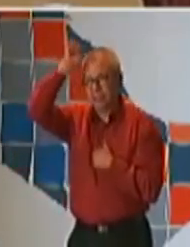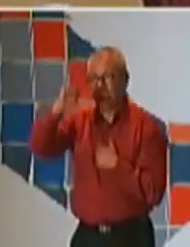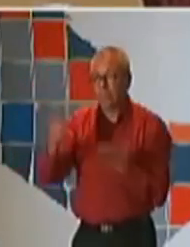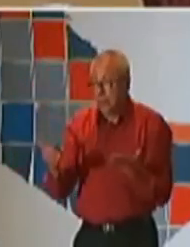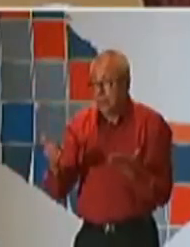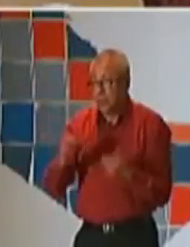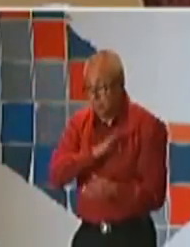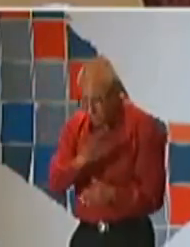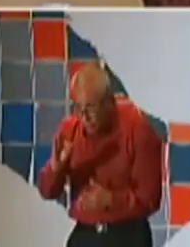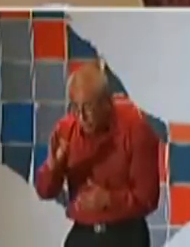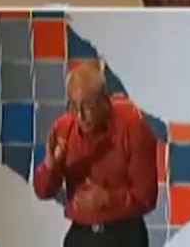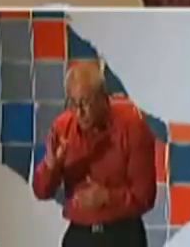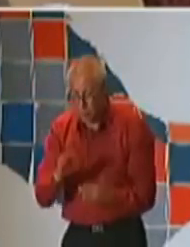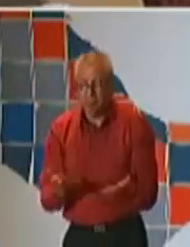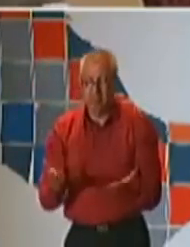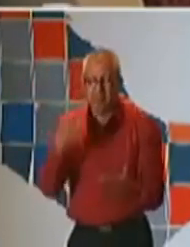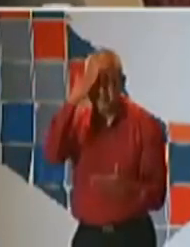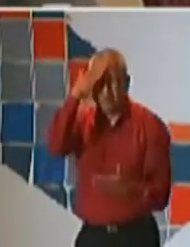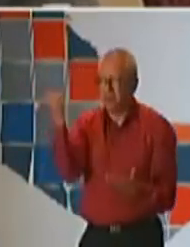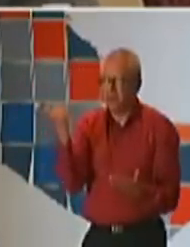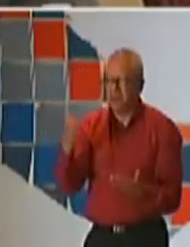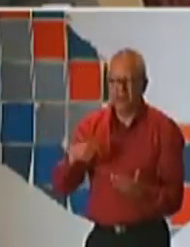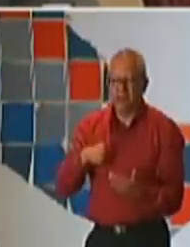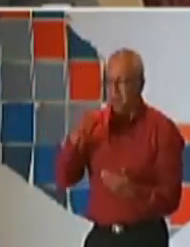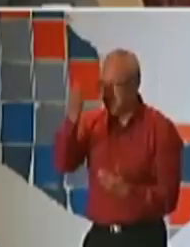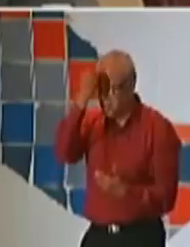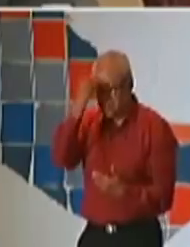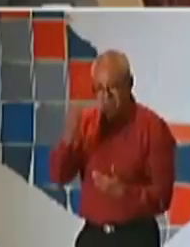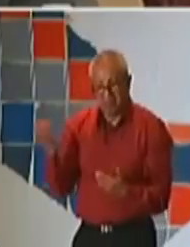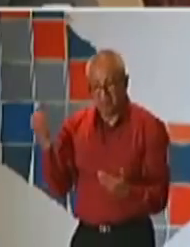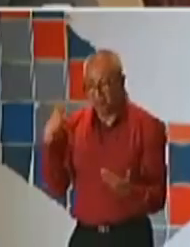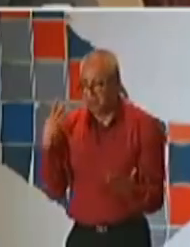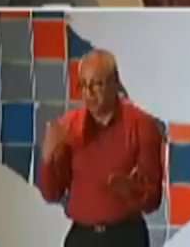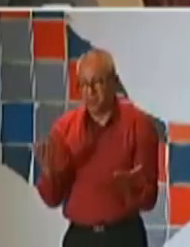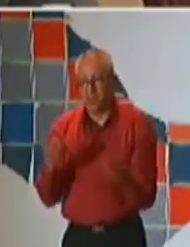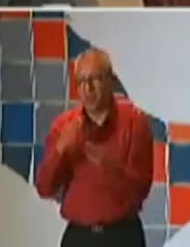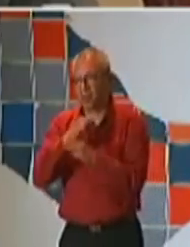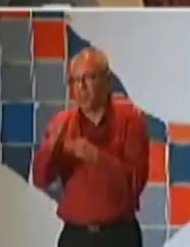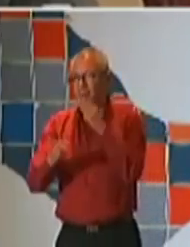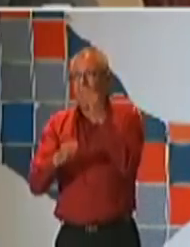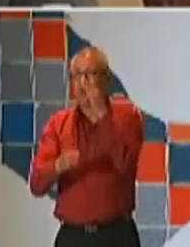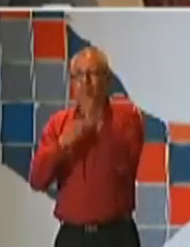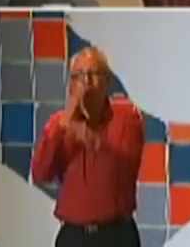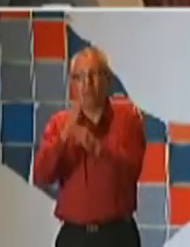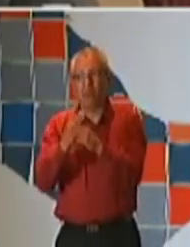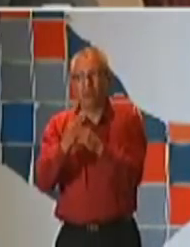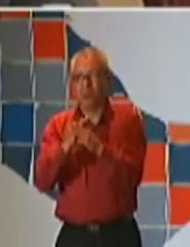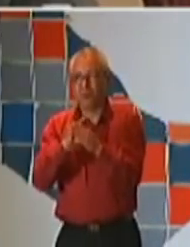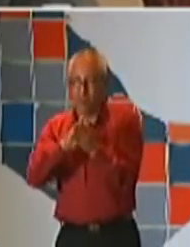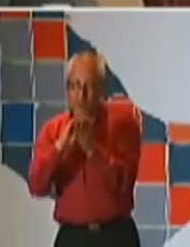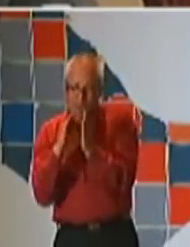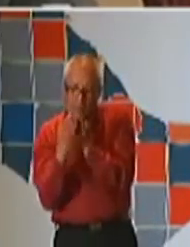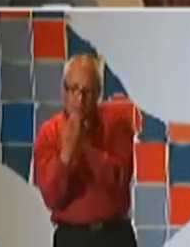una extinguida en el mundo al revés la libertad